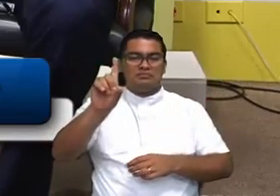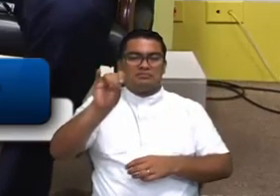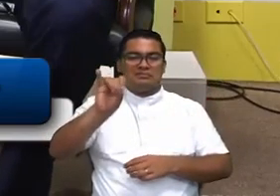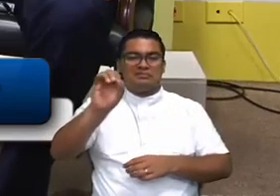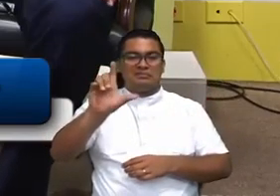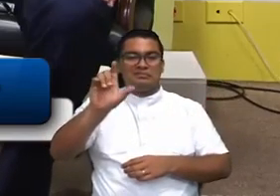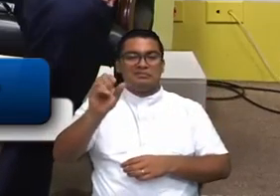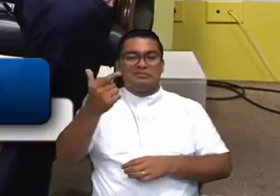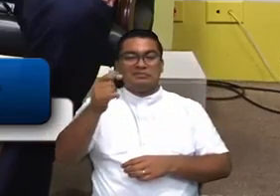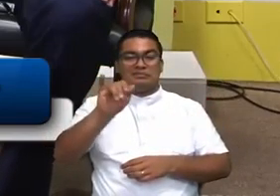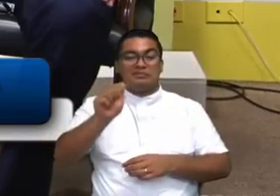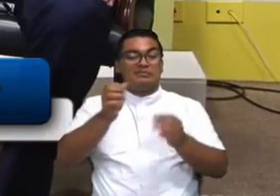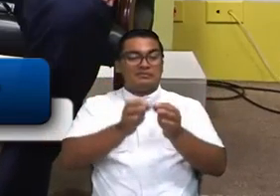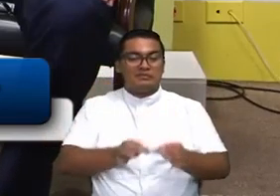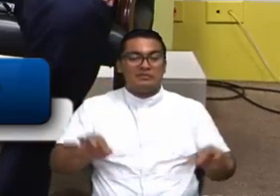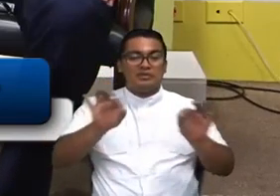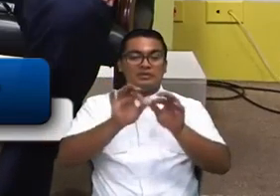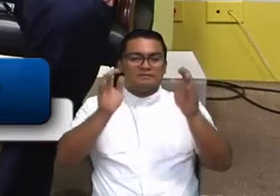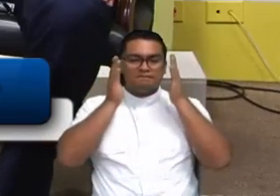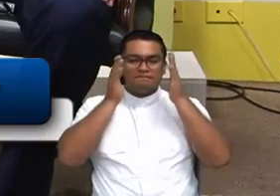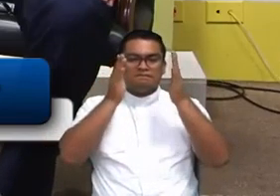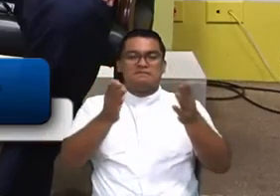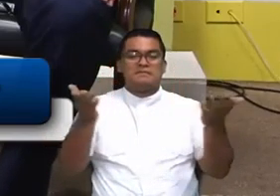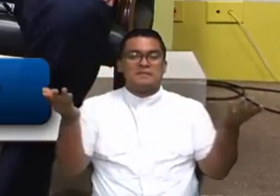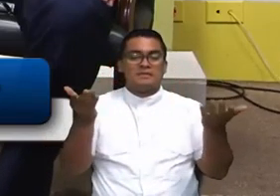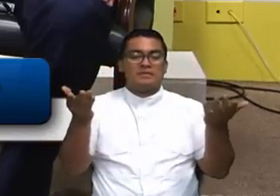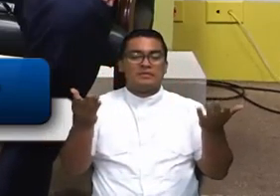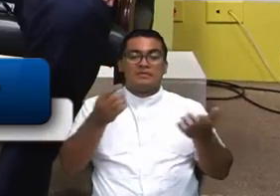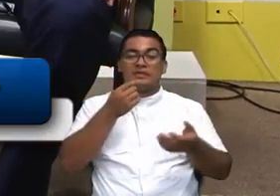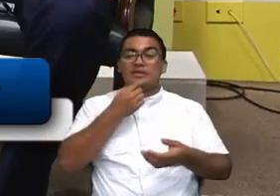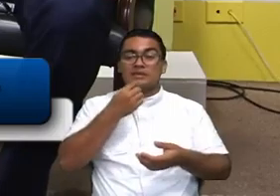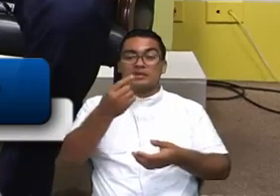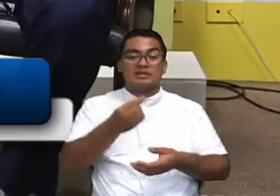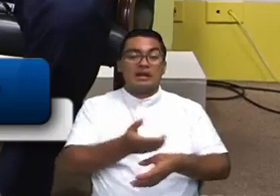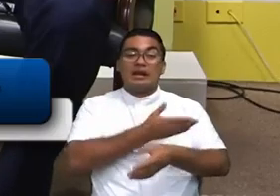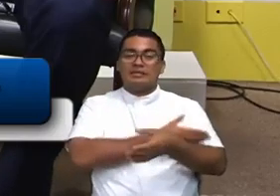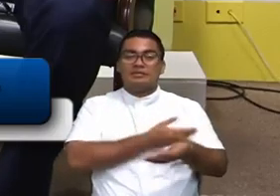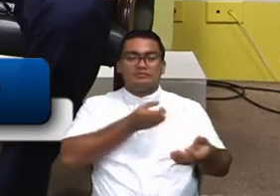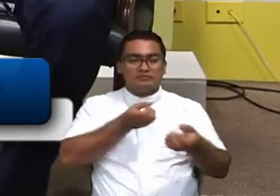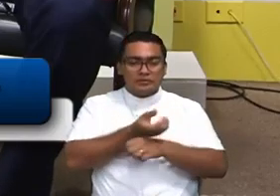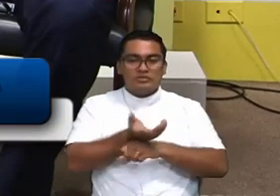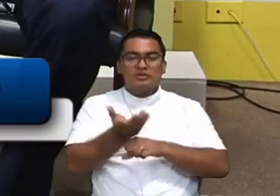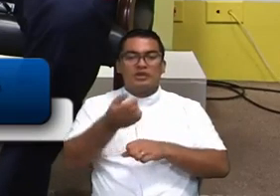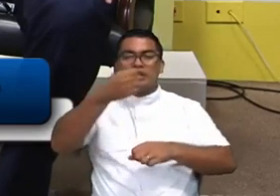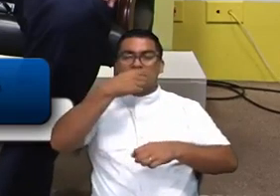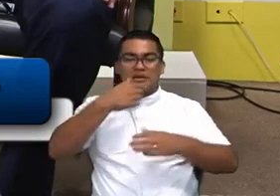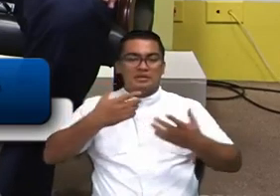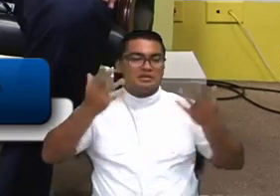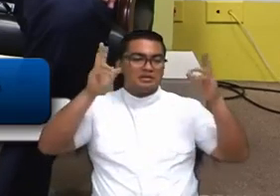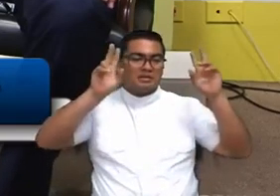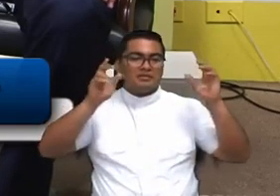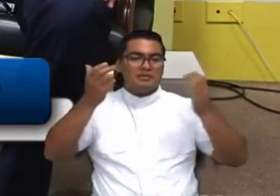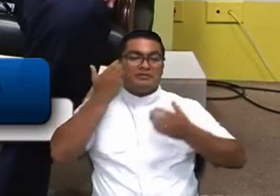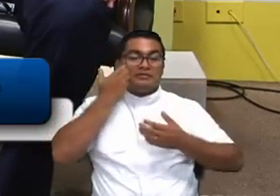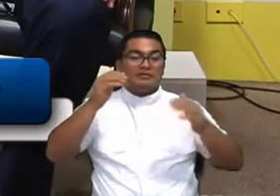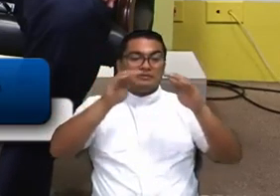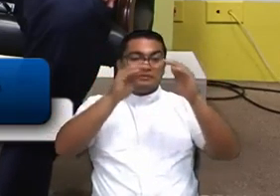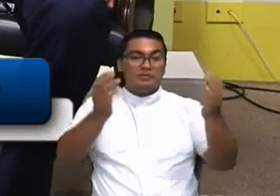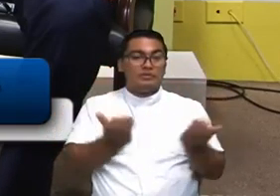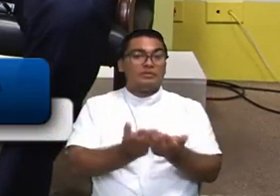que es fundamental para la atención, el diagnóstico y tratamiento de muchas enfermedades en nuestro país y en el mundo,